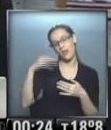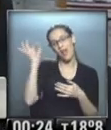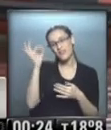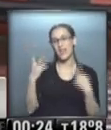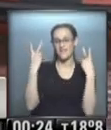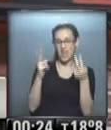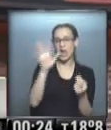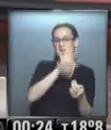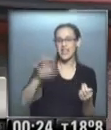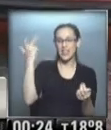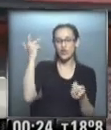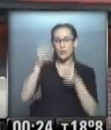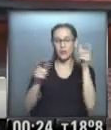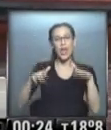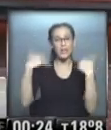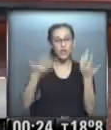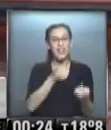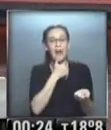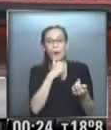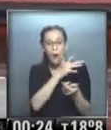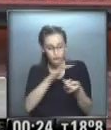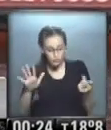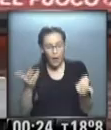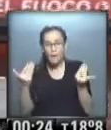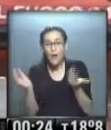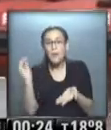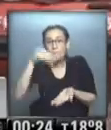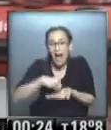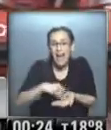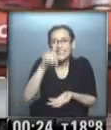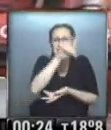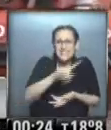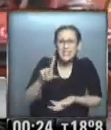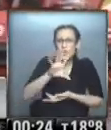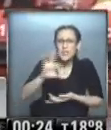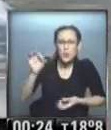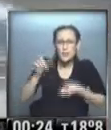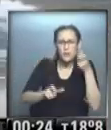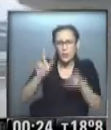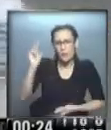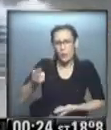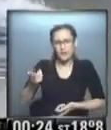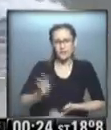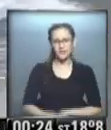518 personas, por lo que en el agua puede haber aún más de 150 cadáveres.